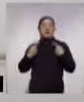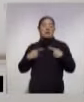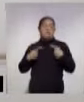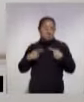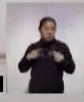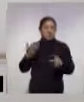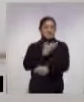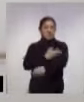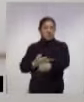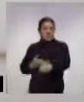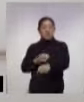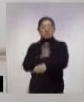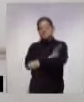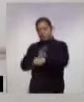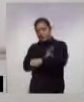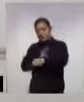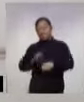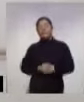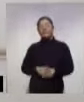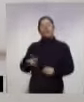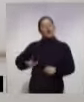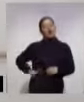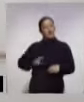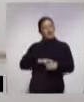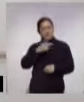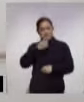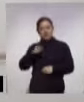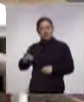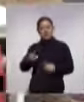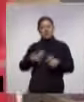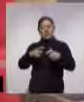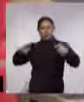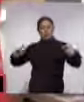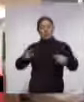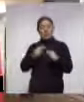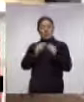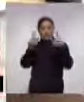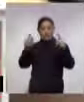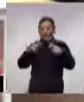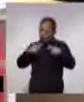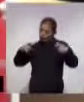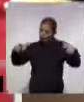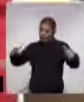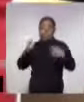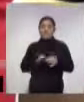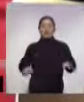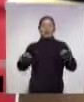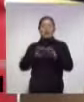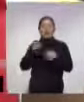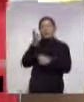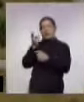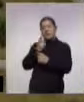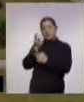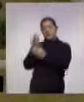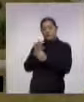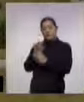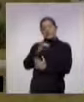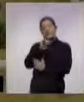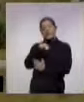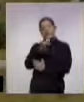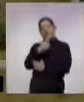gobernador Marco Mena refirió que el estado crece económicamente a un ritmo importante y que, de acuerdo con datos del INEGI, en el último trimestre